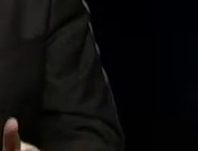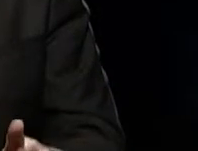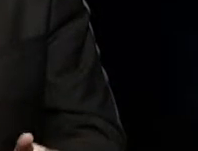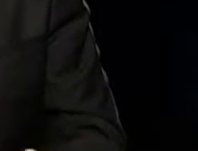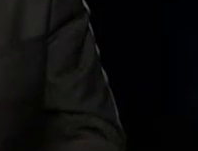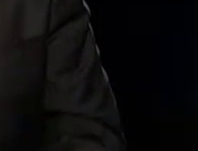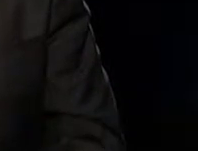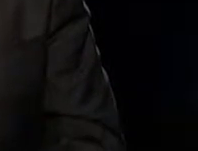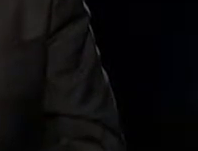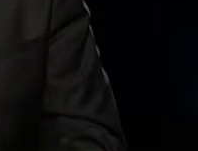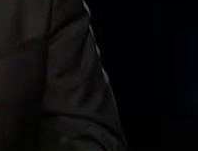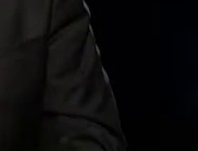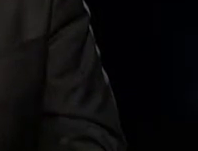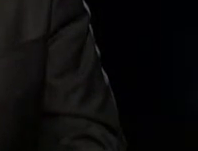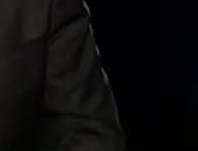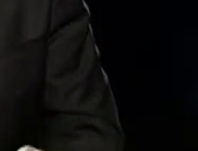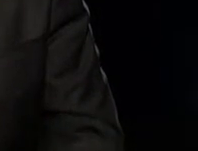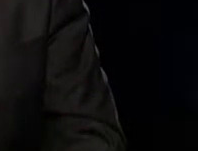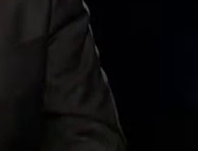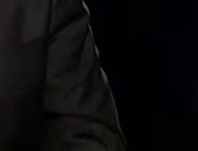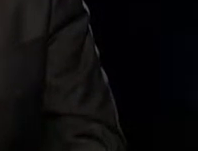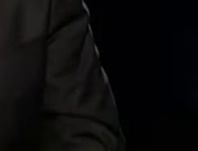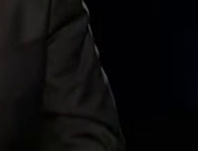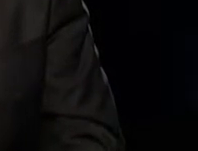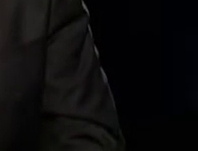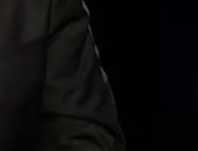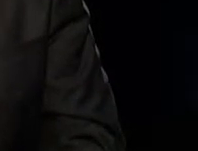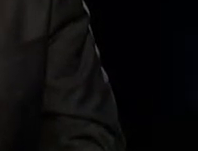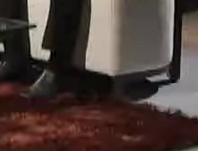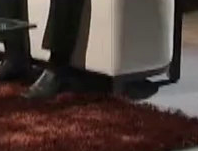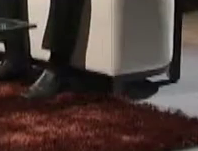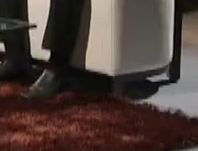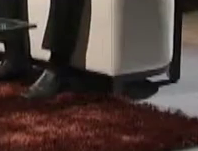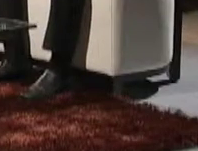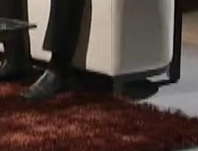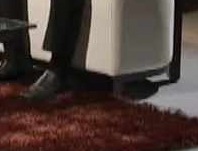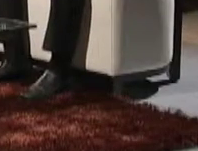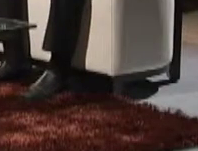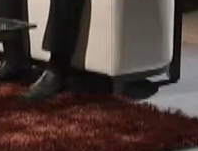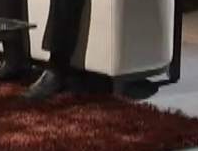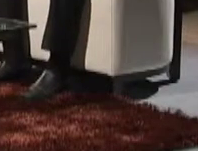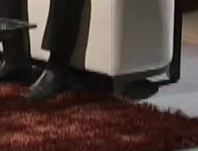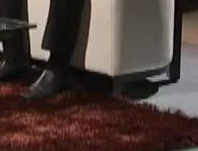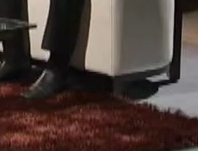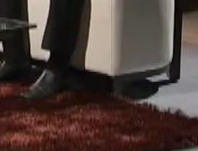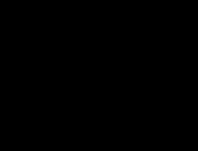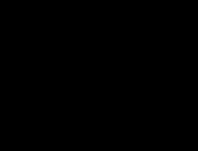y esperamos que nos acompañen aquí en este horario y en este canal. Hasta entonces.